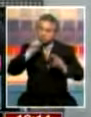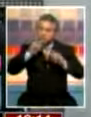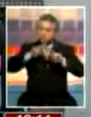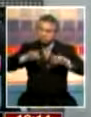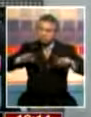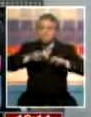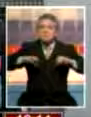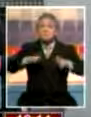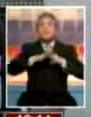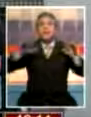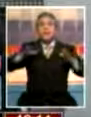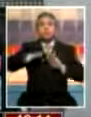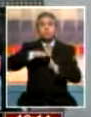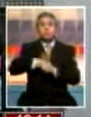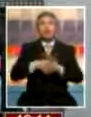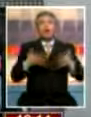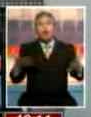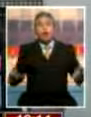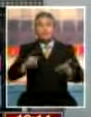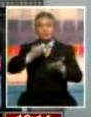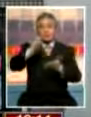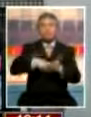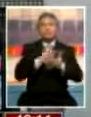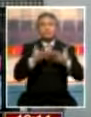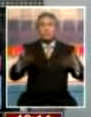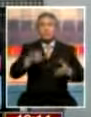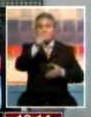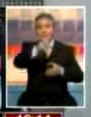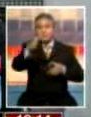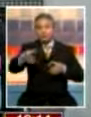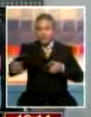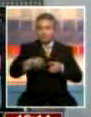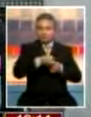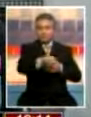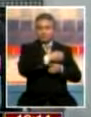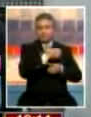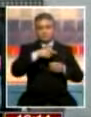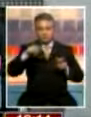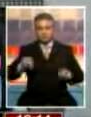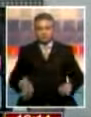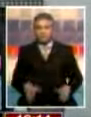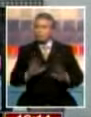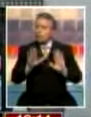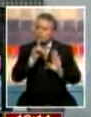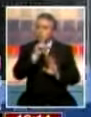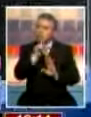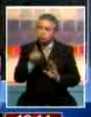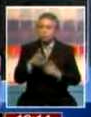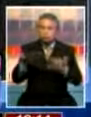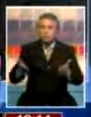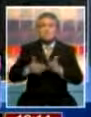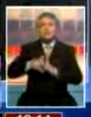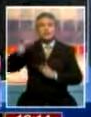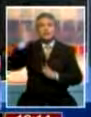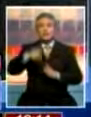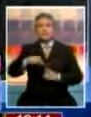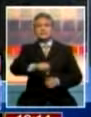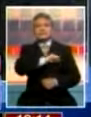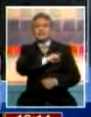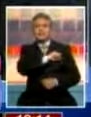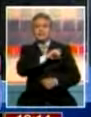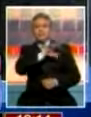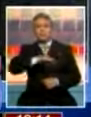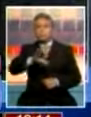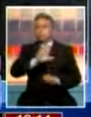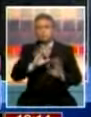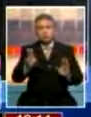relación a cómo se está contratando, cómo se está enrolando a las personas en esta materia. Ahora, director, la mayoría de las clínicas mencionadas son de Santiago, hay solo 2,